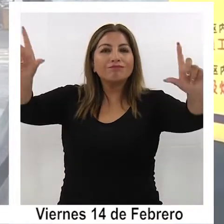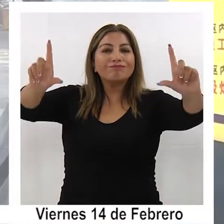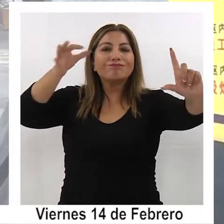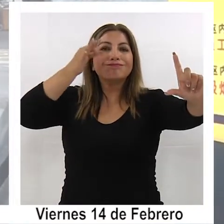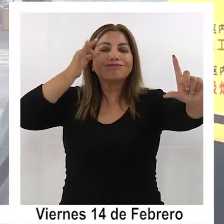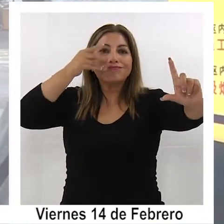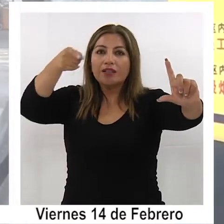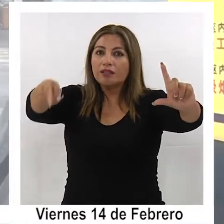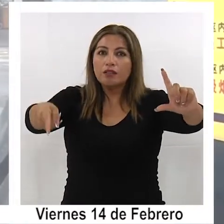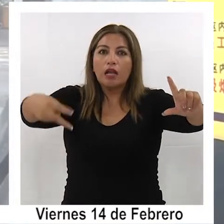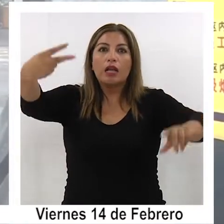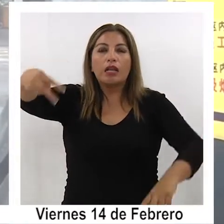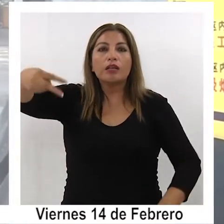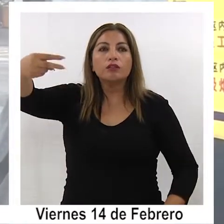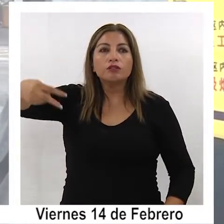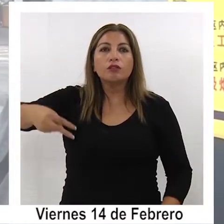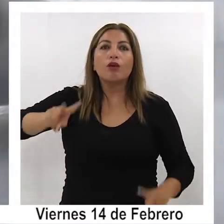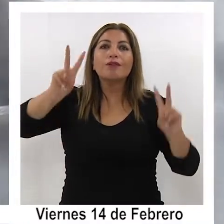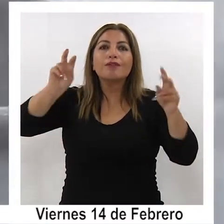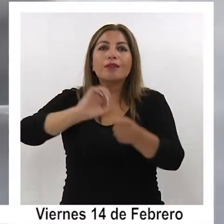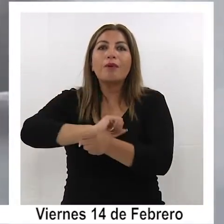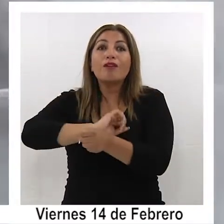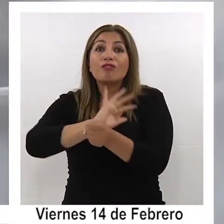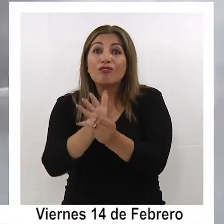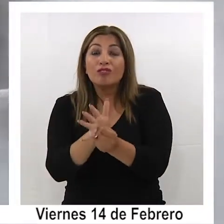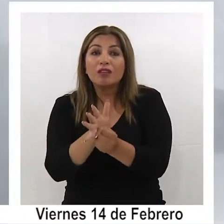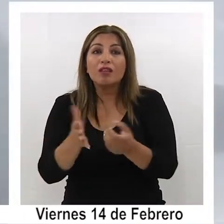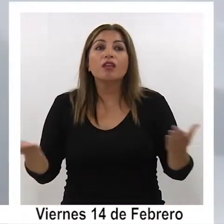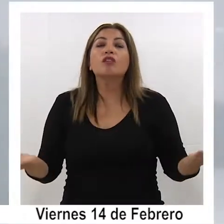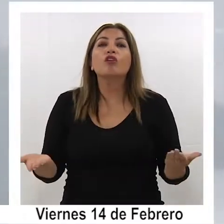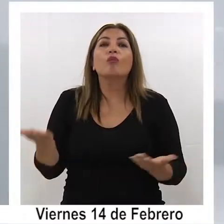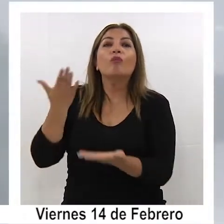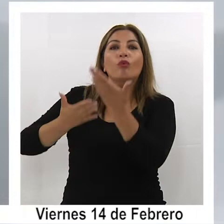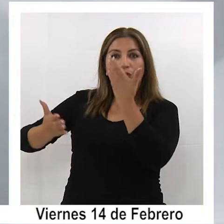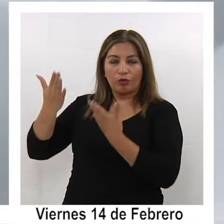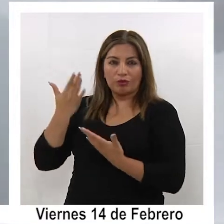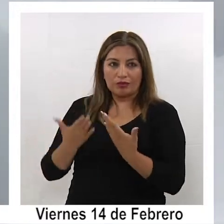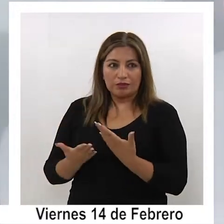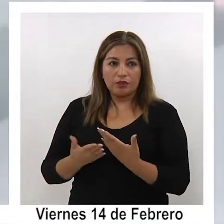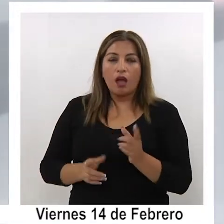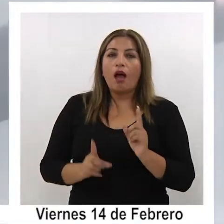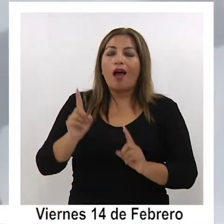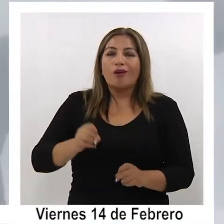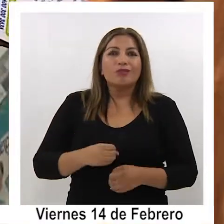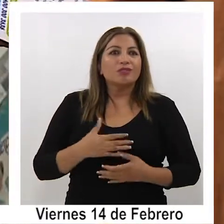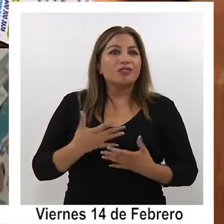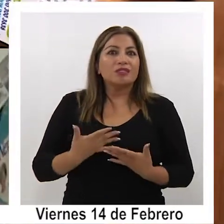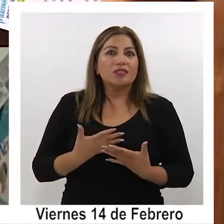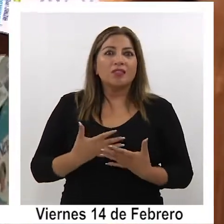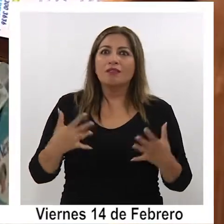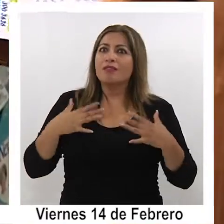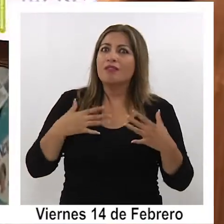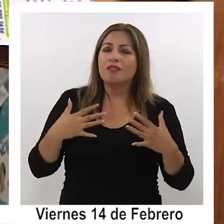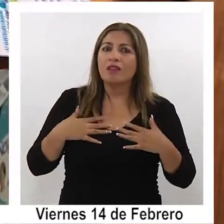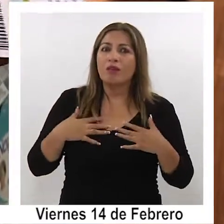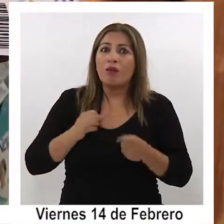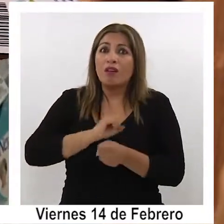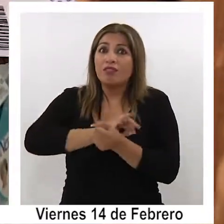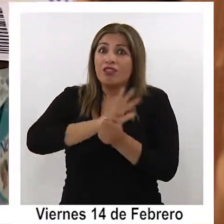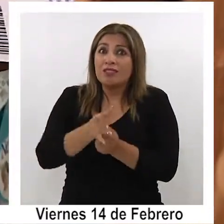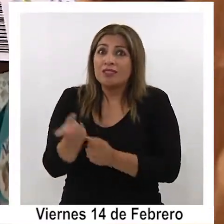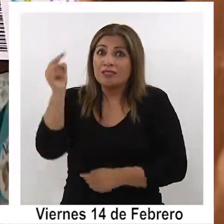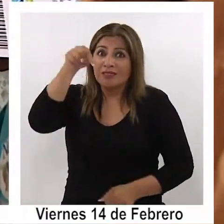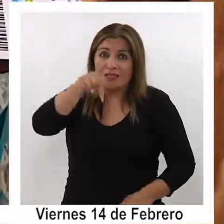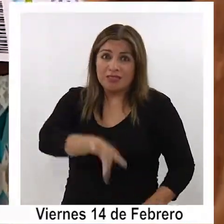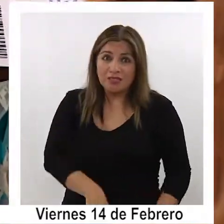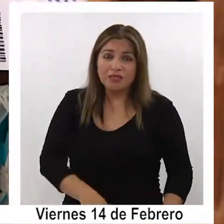de comunicación las noticias sobre el coronavirus y las medidas de prevención. Algunos sienten temor de que el virus llegue a